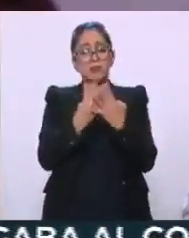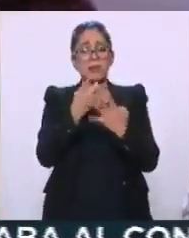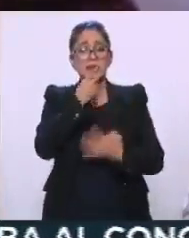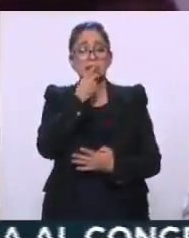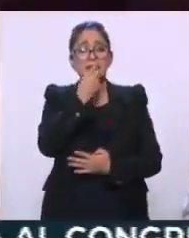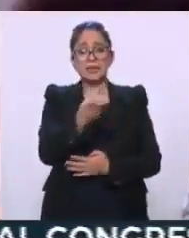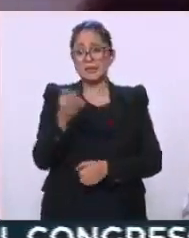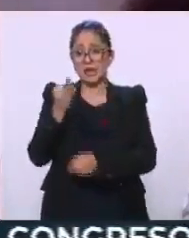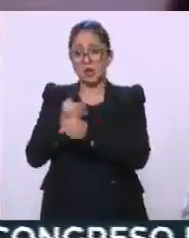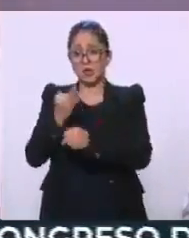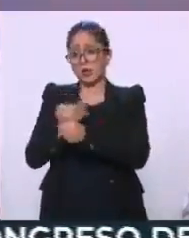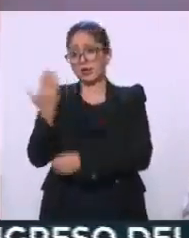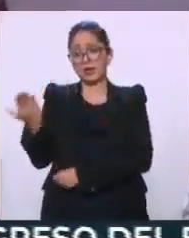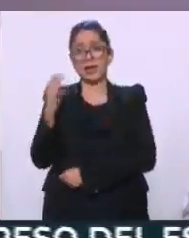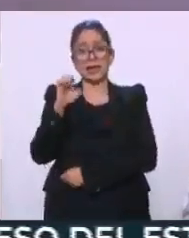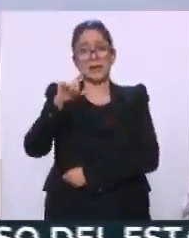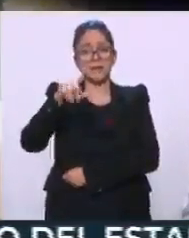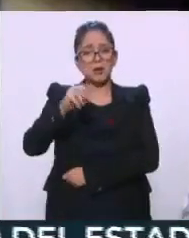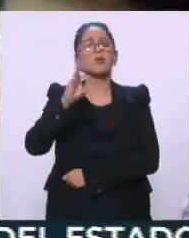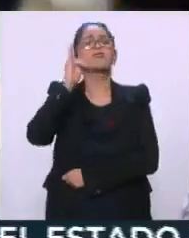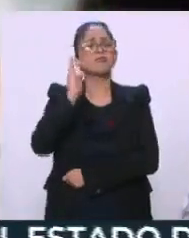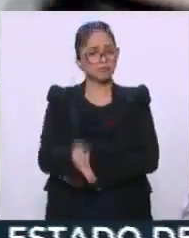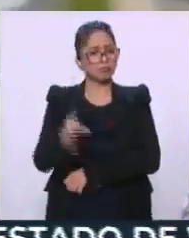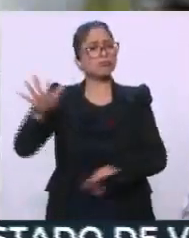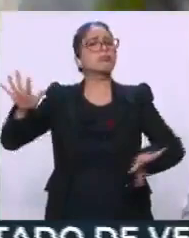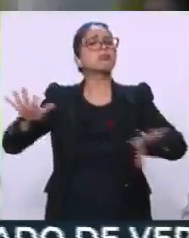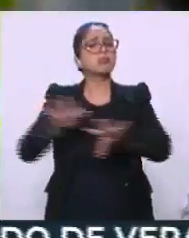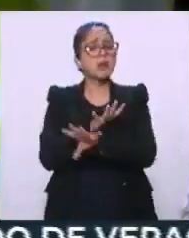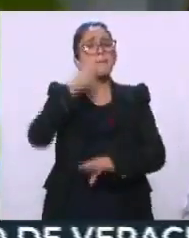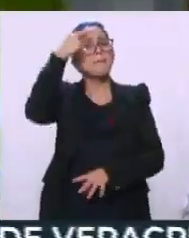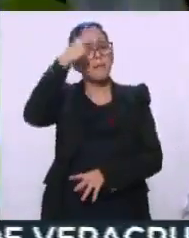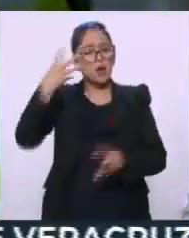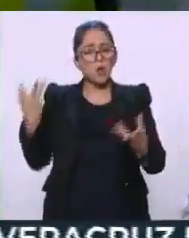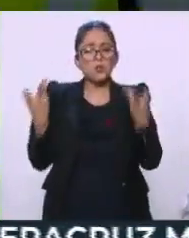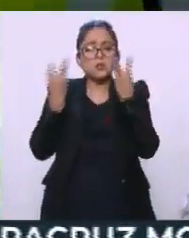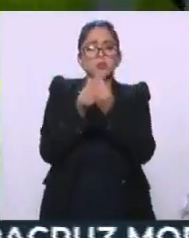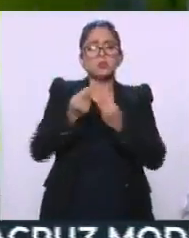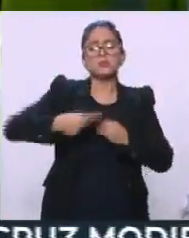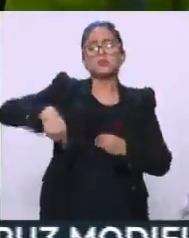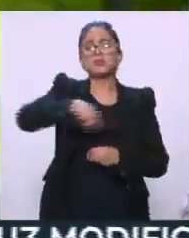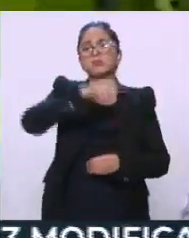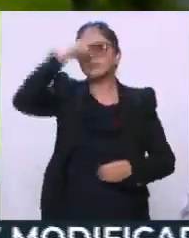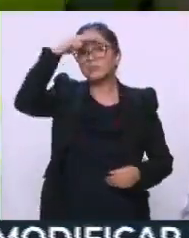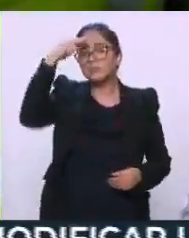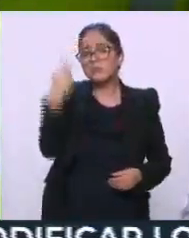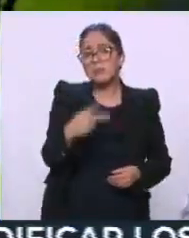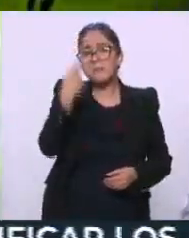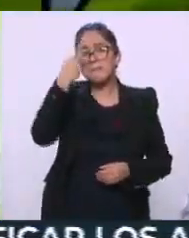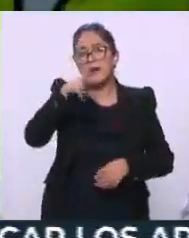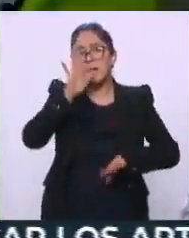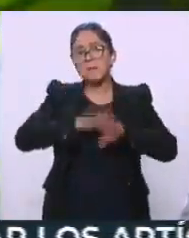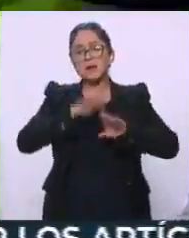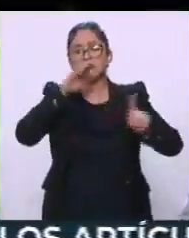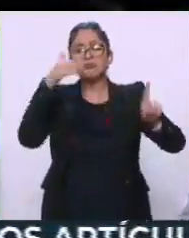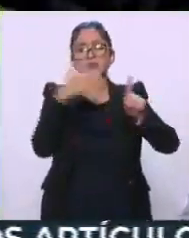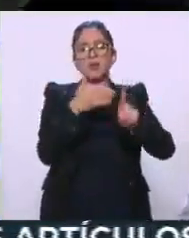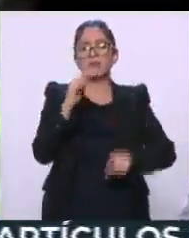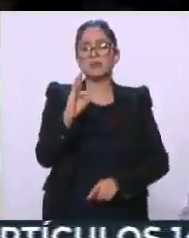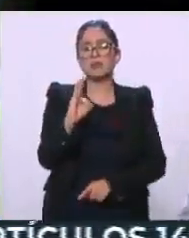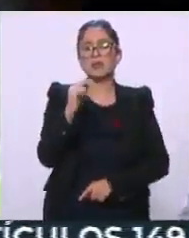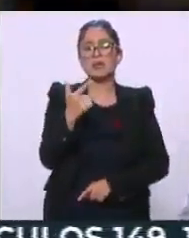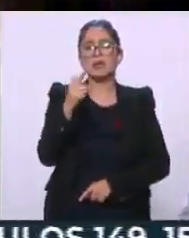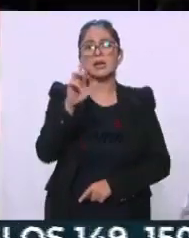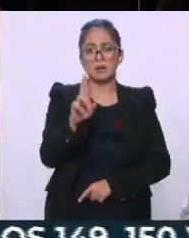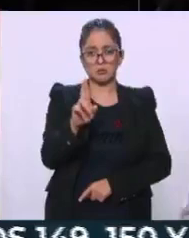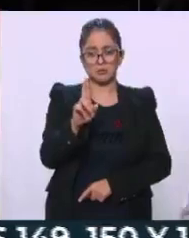el hoy imputado aceptó su extradición con el ánimo de colaborar con el Estado mexicano y en especial con la Fiscalía General de la